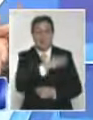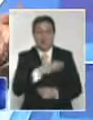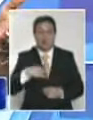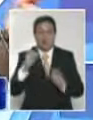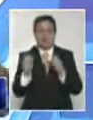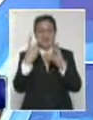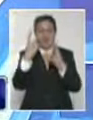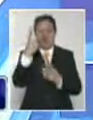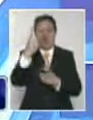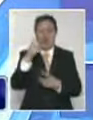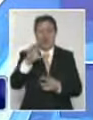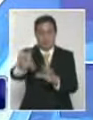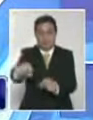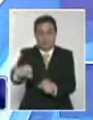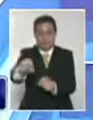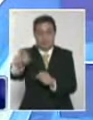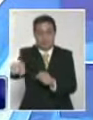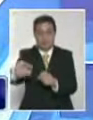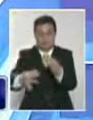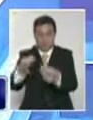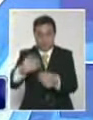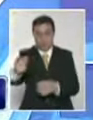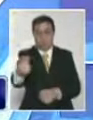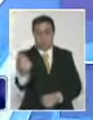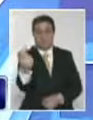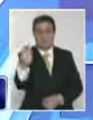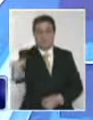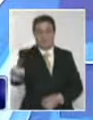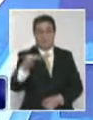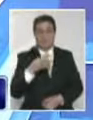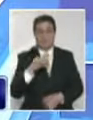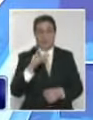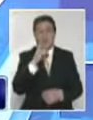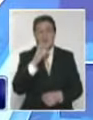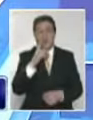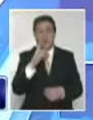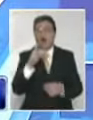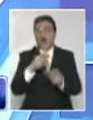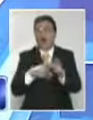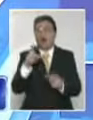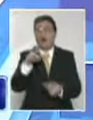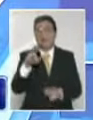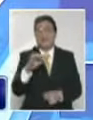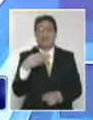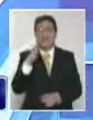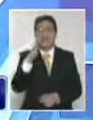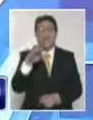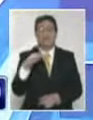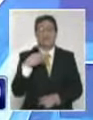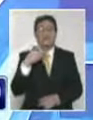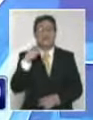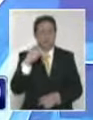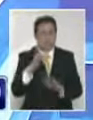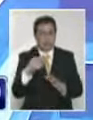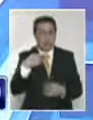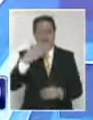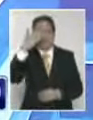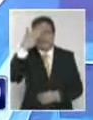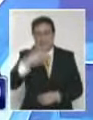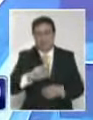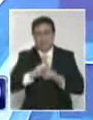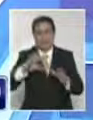cuartel y lo combinó que se lo llevaran a su tribunal, creo que era José Pepe Benqui, no sé, pero hubo, o sea, estas cosas se sabían, bastaba ir a